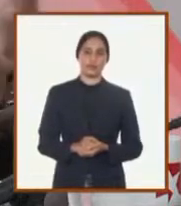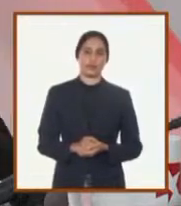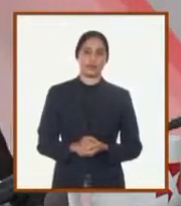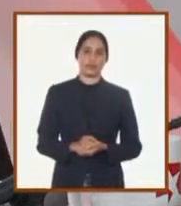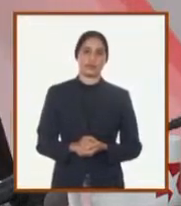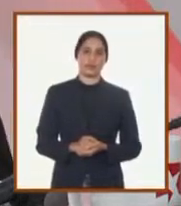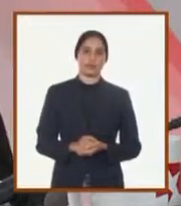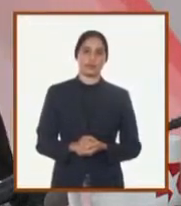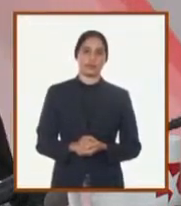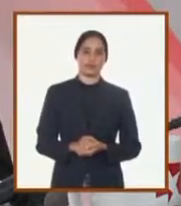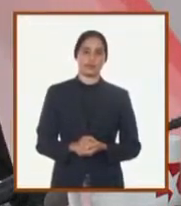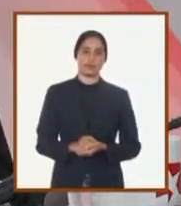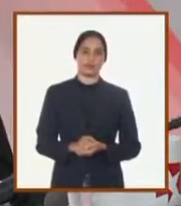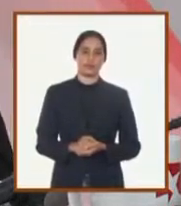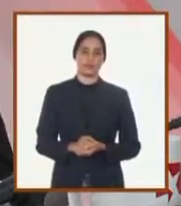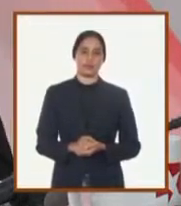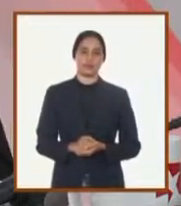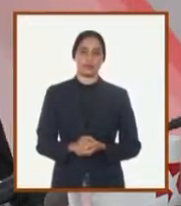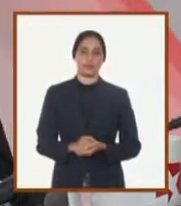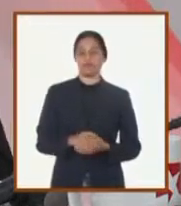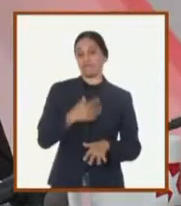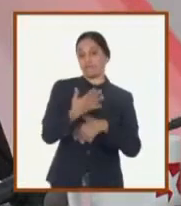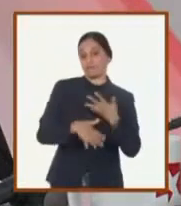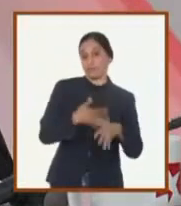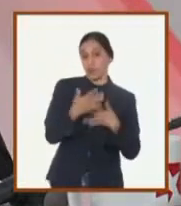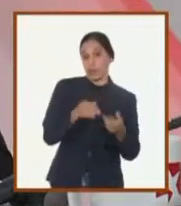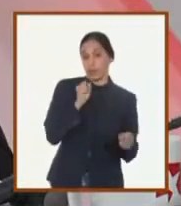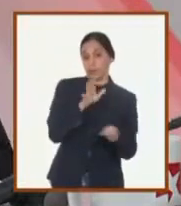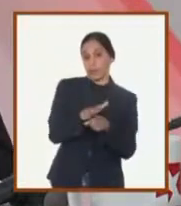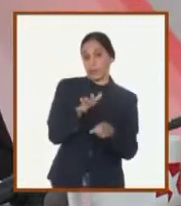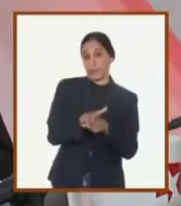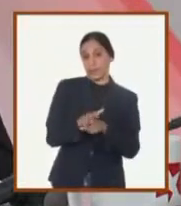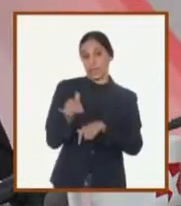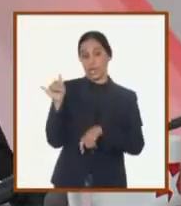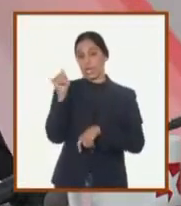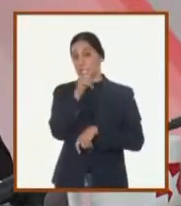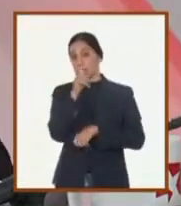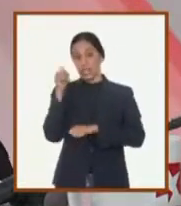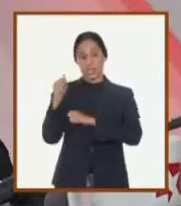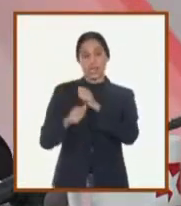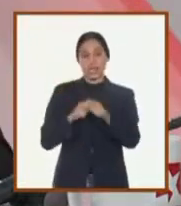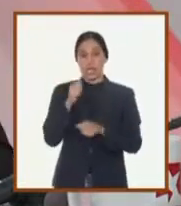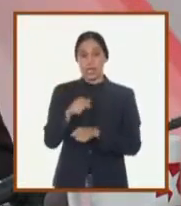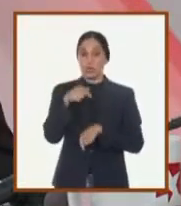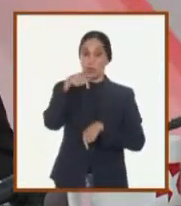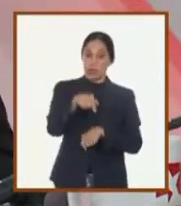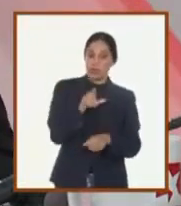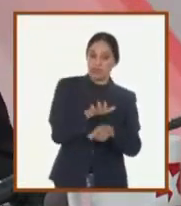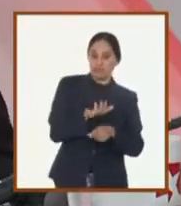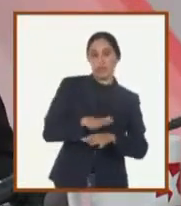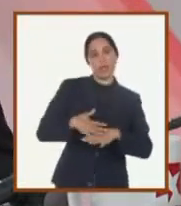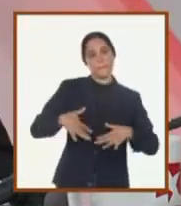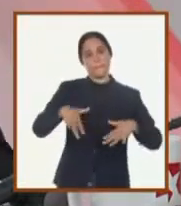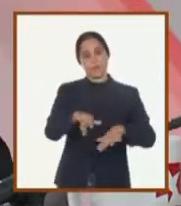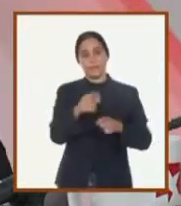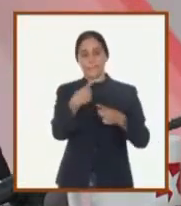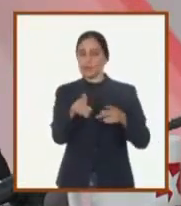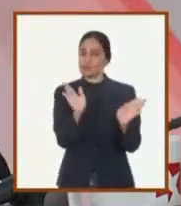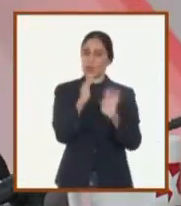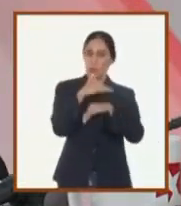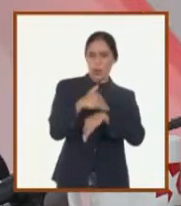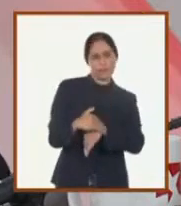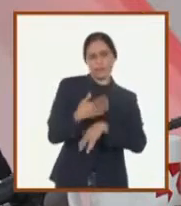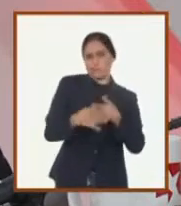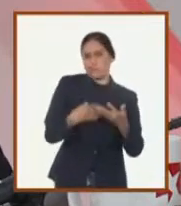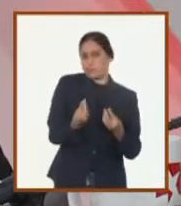bueno hemos tenido dificultades al parecer para comenzar nuestra mesa redonda de hoy eh Pero bueno entremos